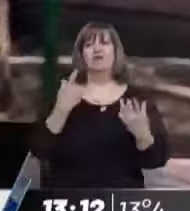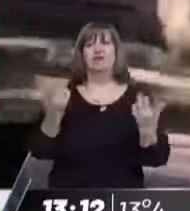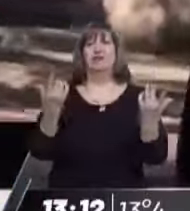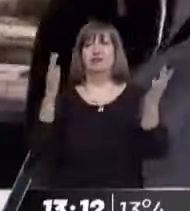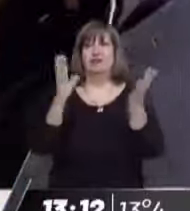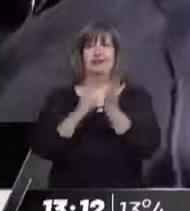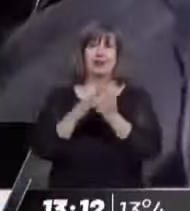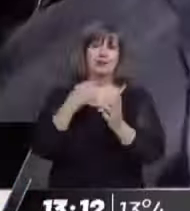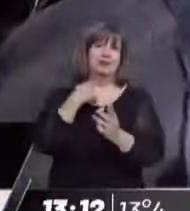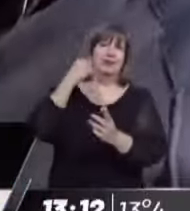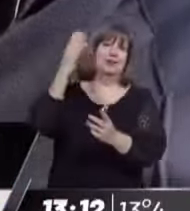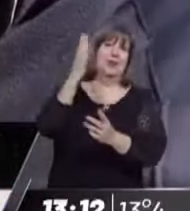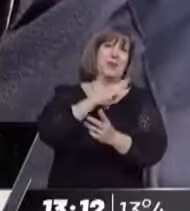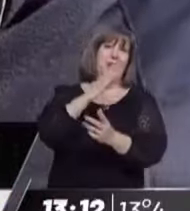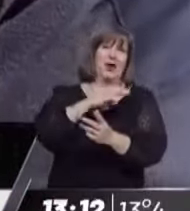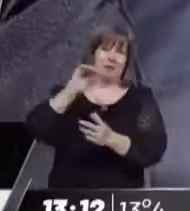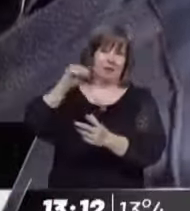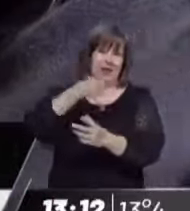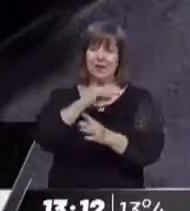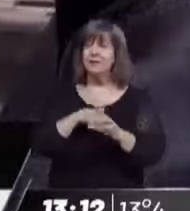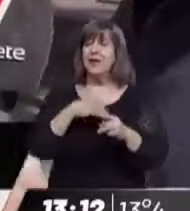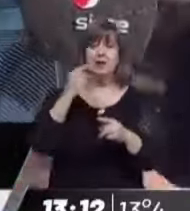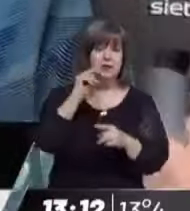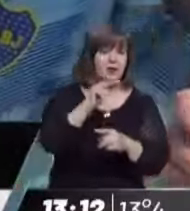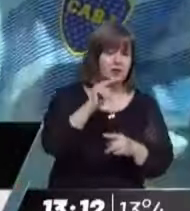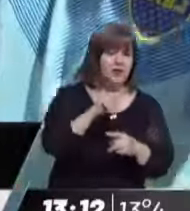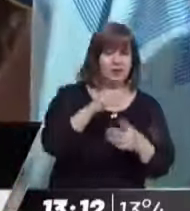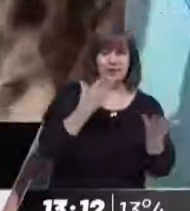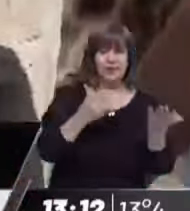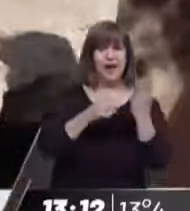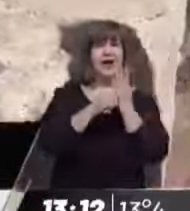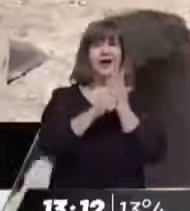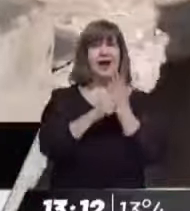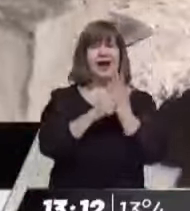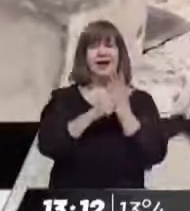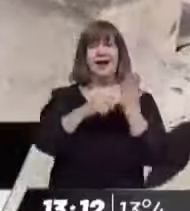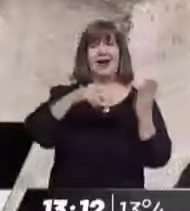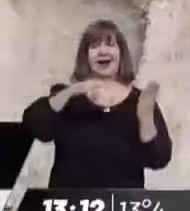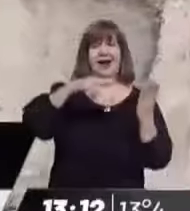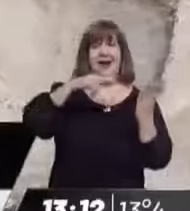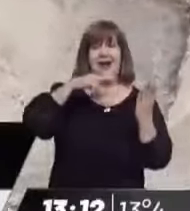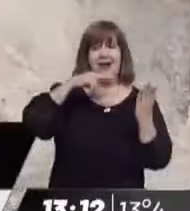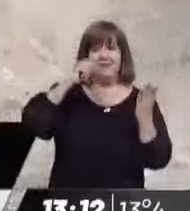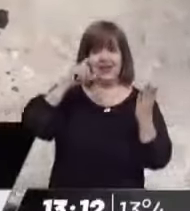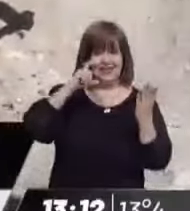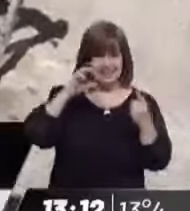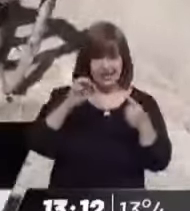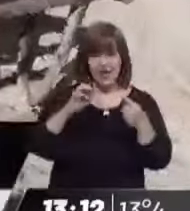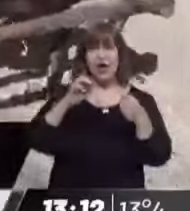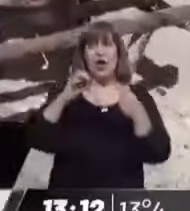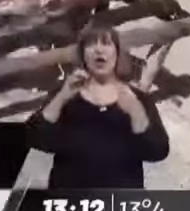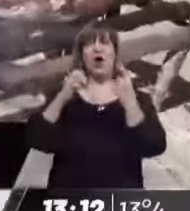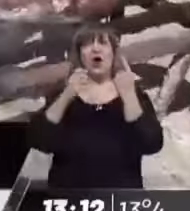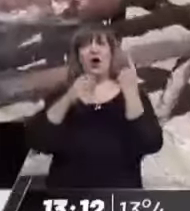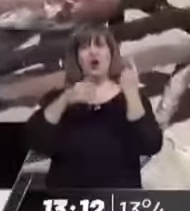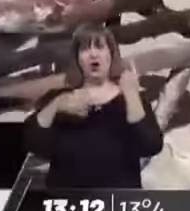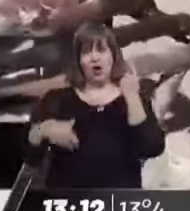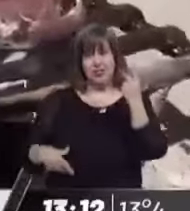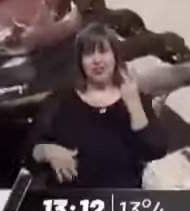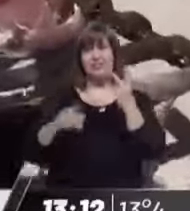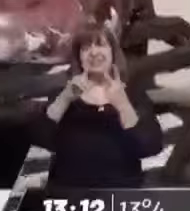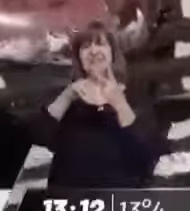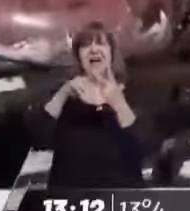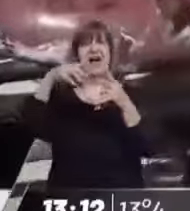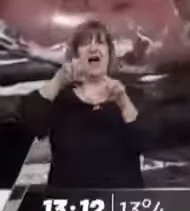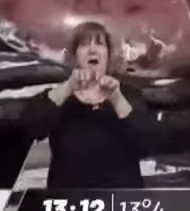y rabiar. No, no hay que rabiar. Bueno, veo vacío, veo costilla, veo chorizo y veo morcilla para la familia. Para la familia, sí, estamos nosotros